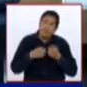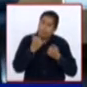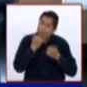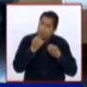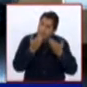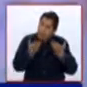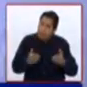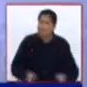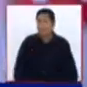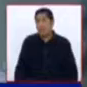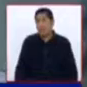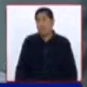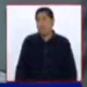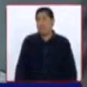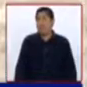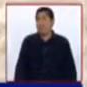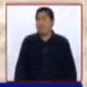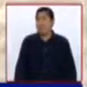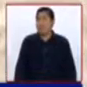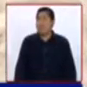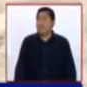favor.